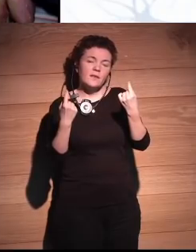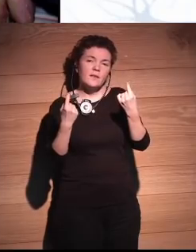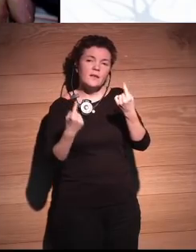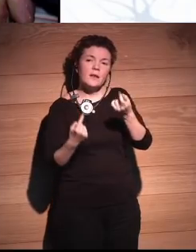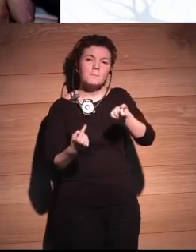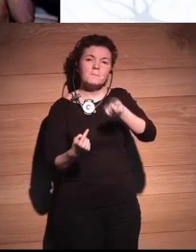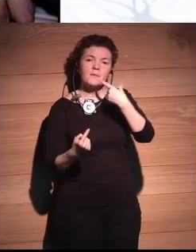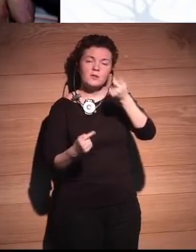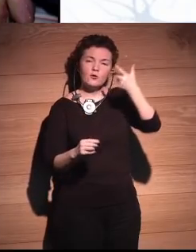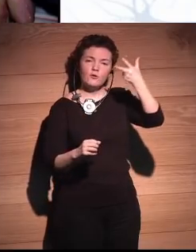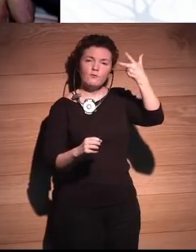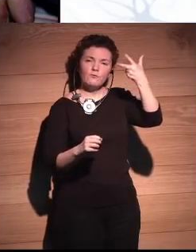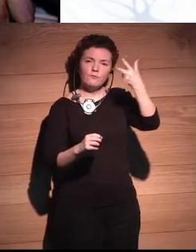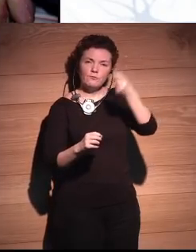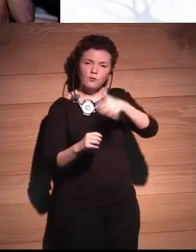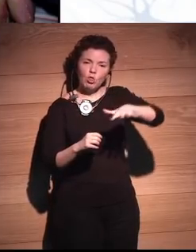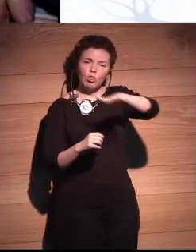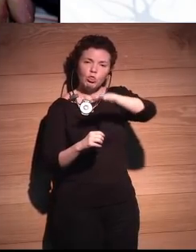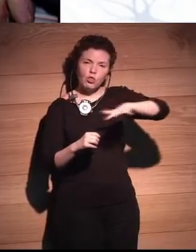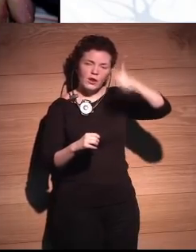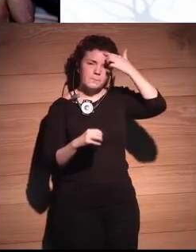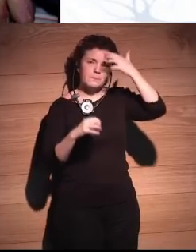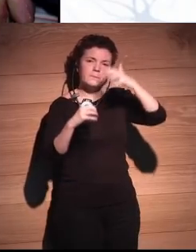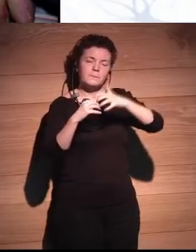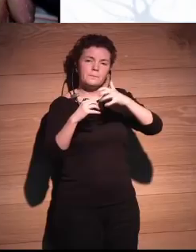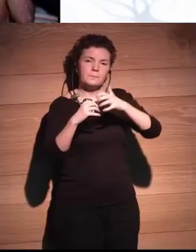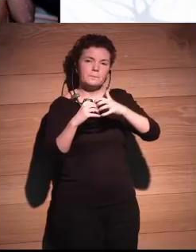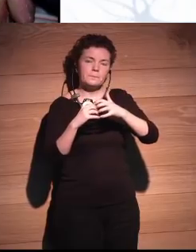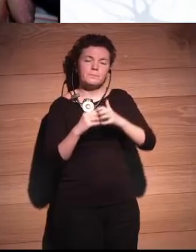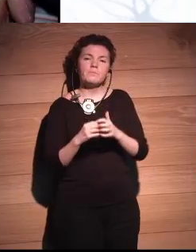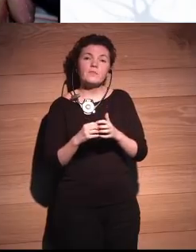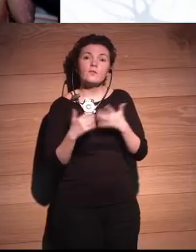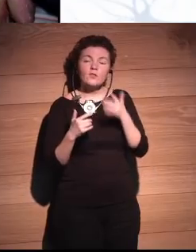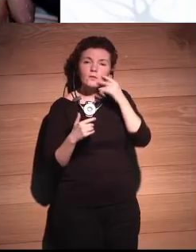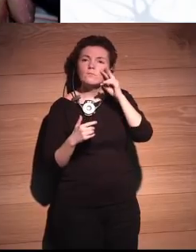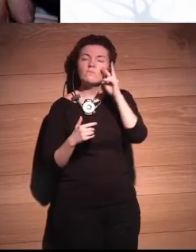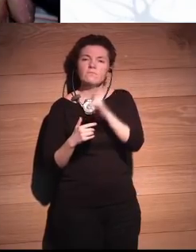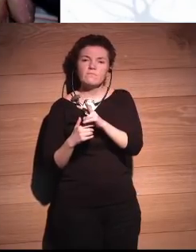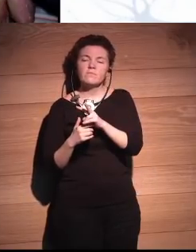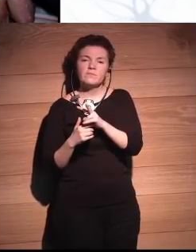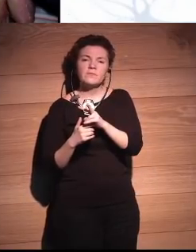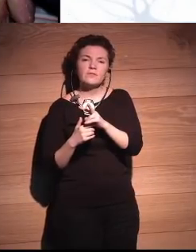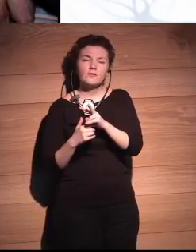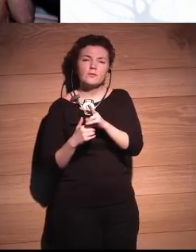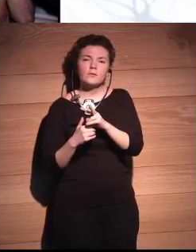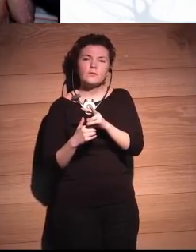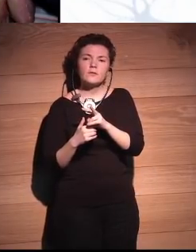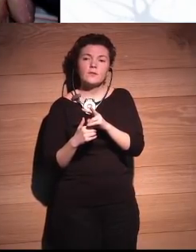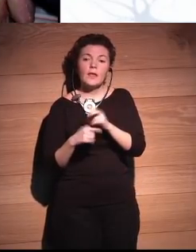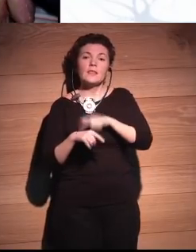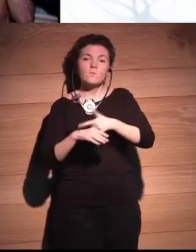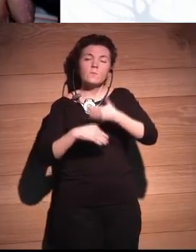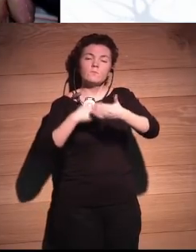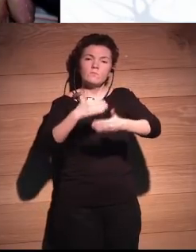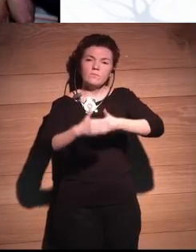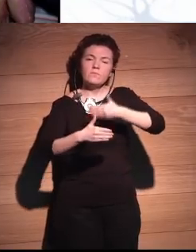introdujimos esta sustancia en la zona cerebral. Entonces aquí se puede ver que con el paso